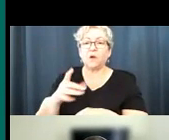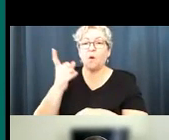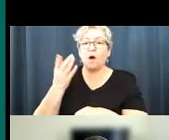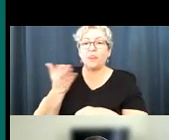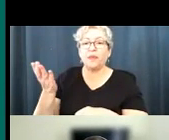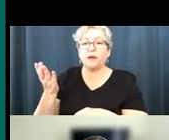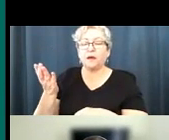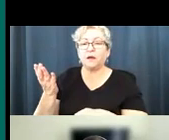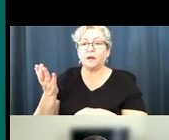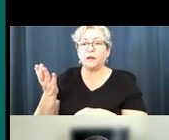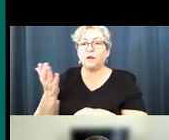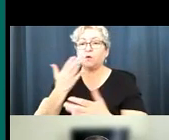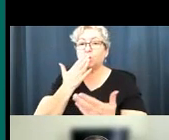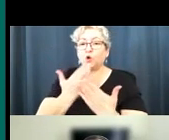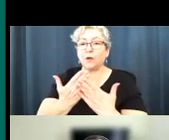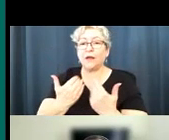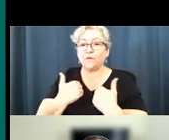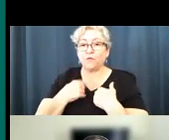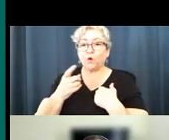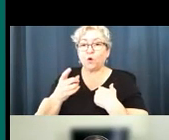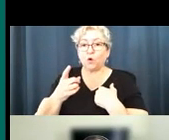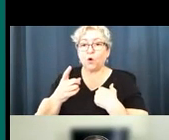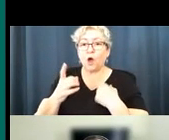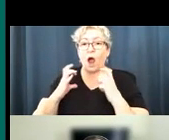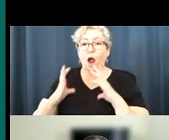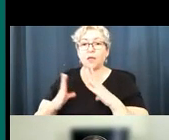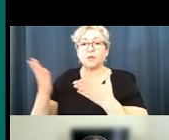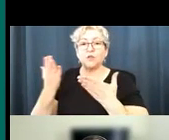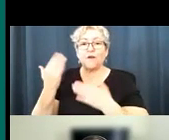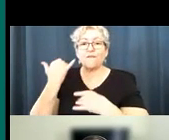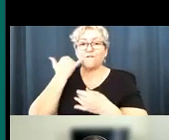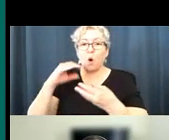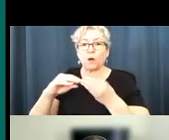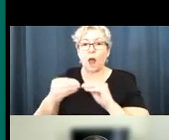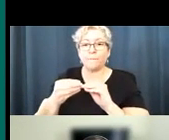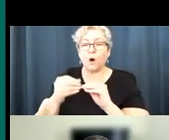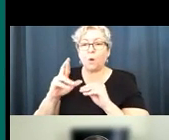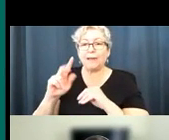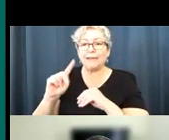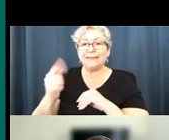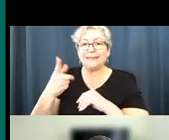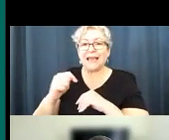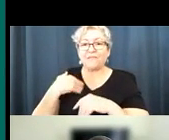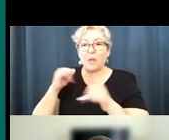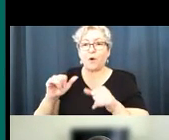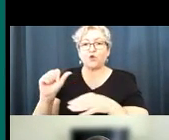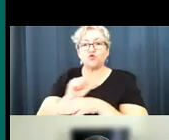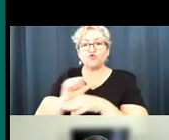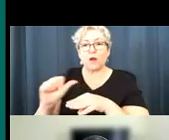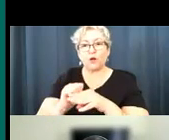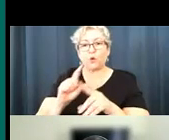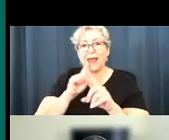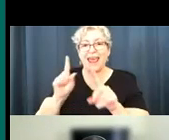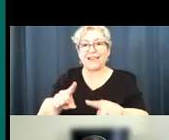Una de las cosas que es bueno tener si usted tiene un teléfono de servicio al cliente es que esa